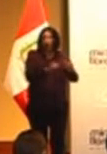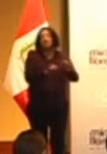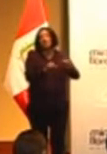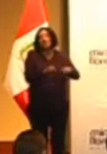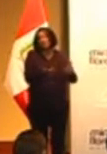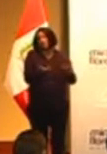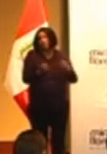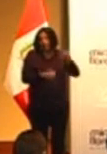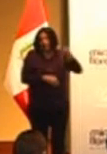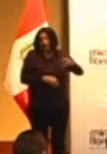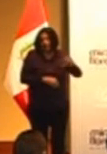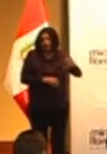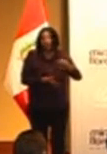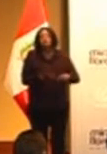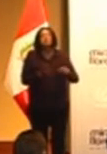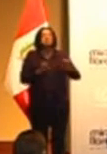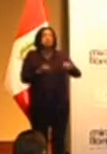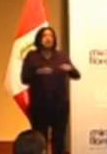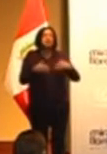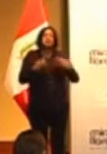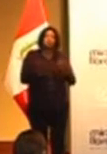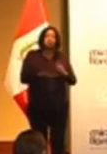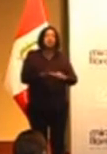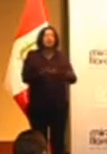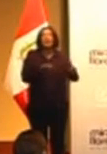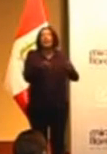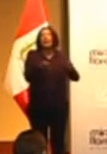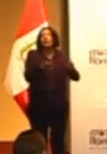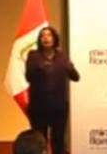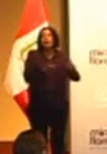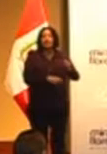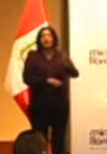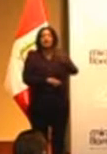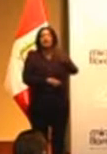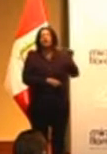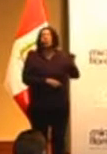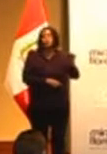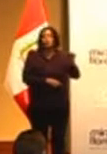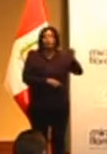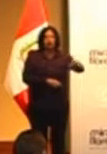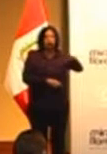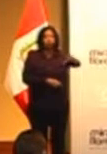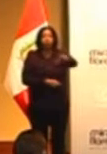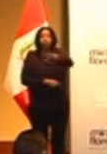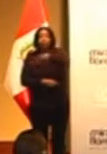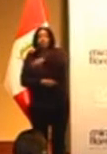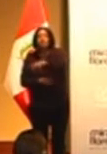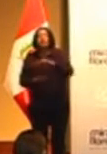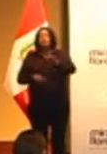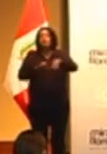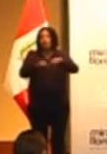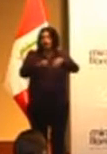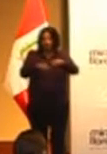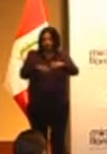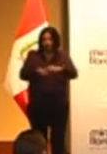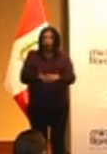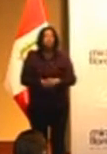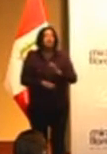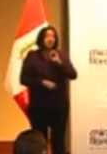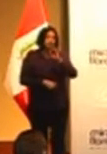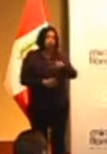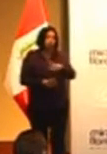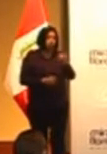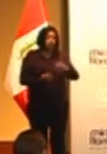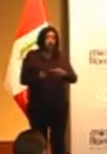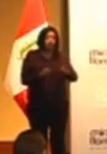de calidad para que se puedan administrar 50 estaciones de bicicletas. Dicho de otra